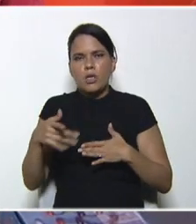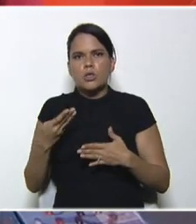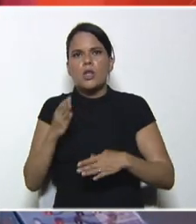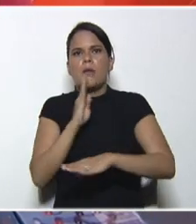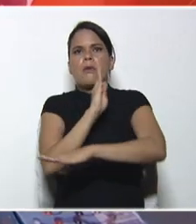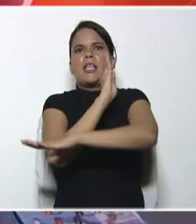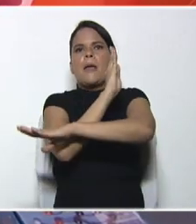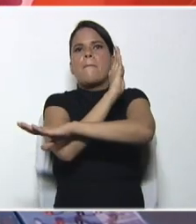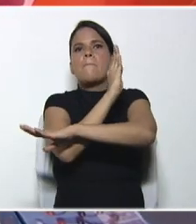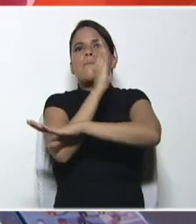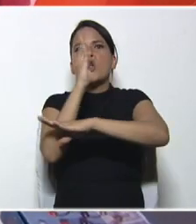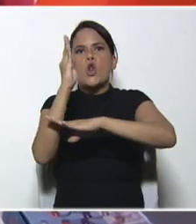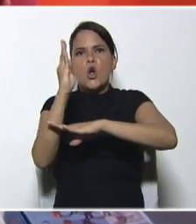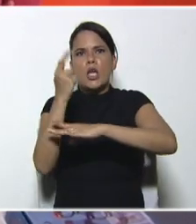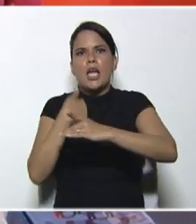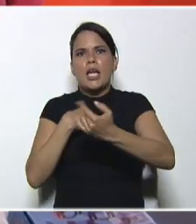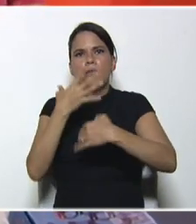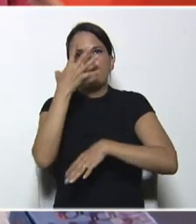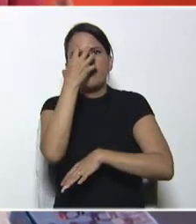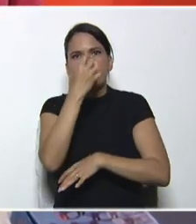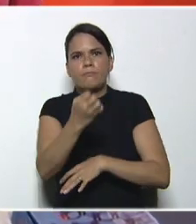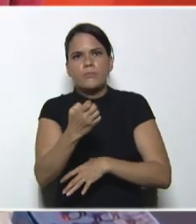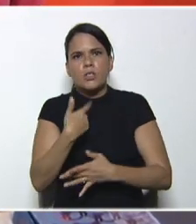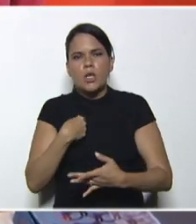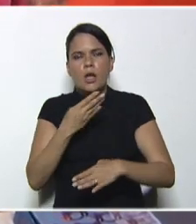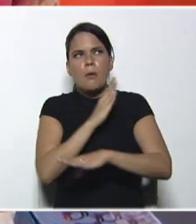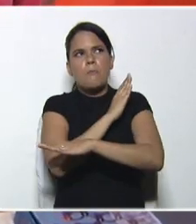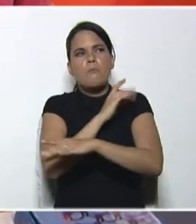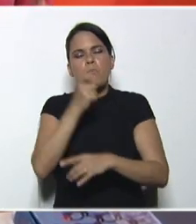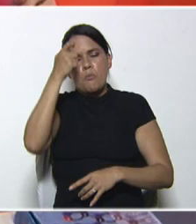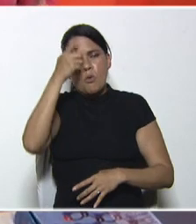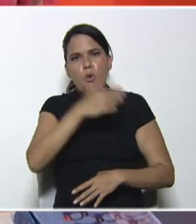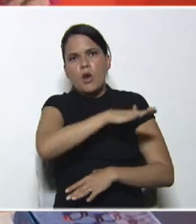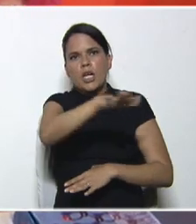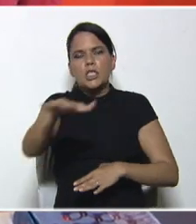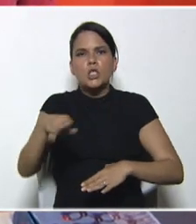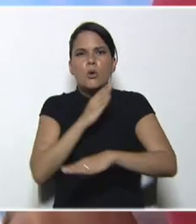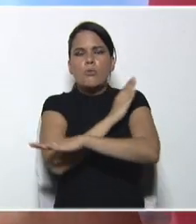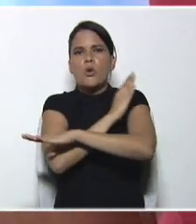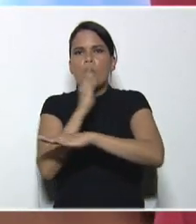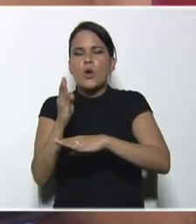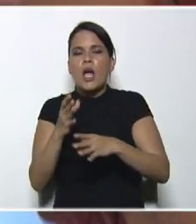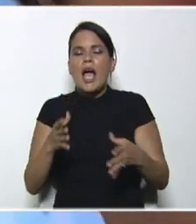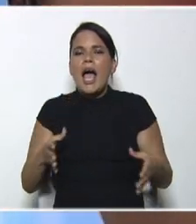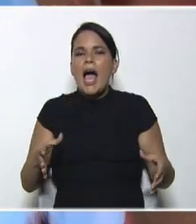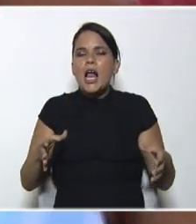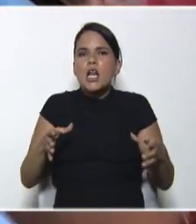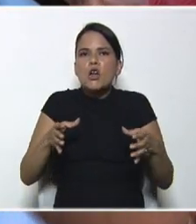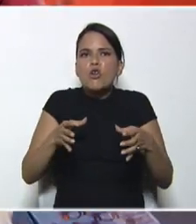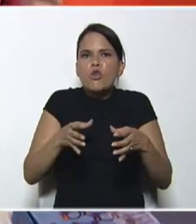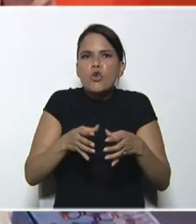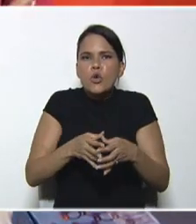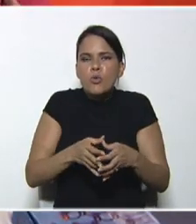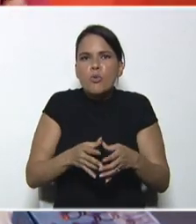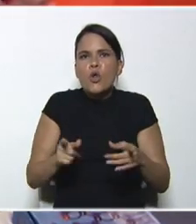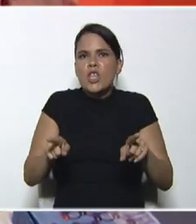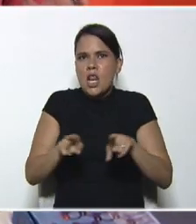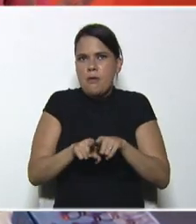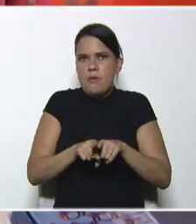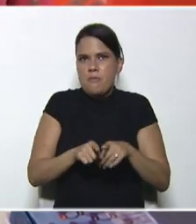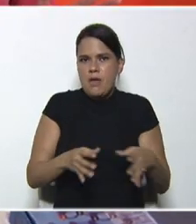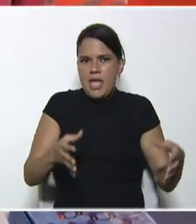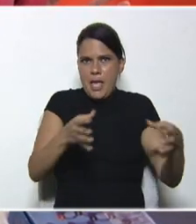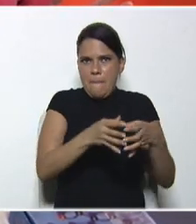biológica, que se entiende población biológica al conjunto de organismos de la misma especie, ya sea animal,